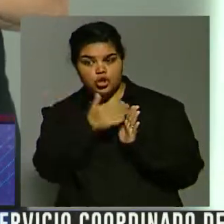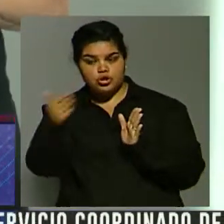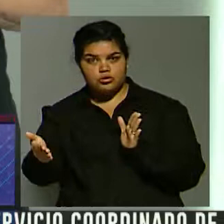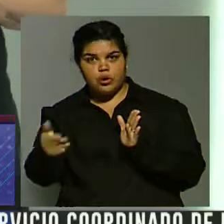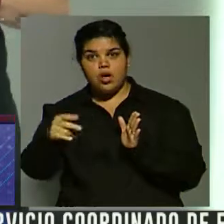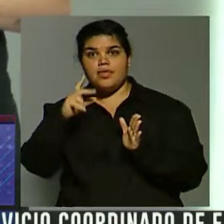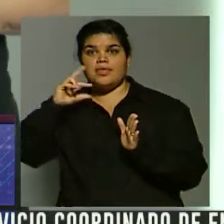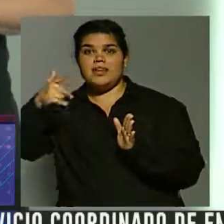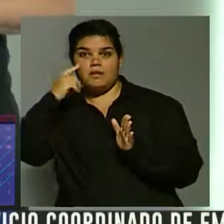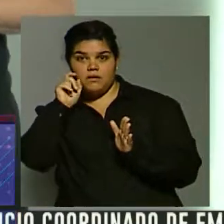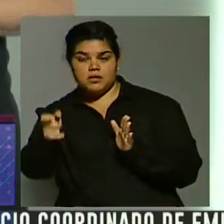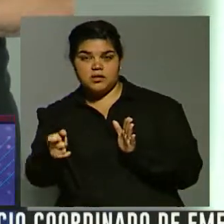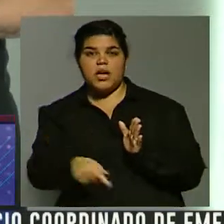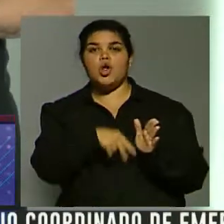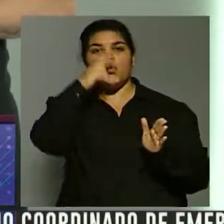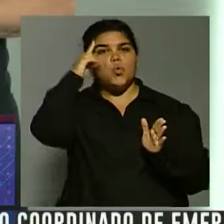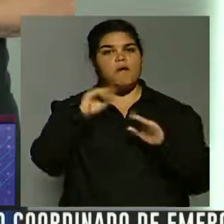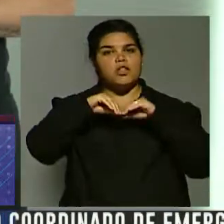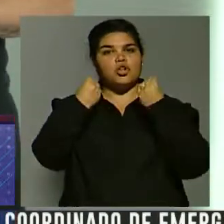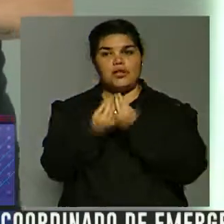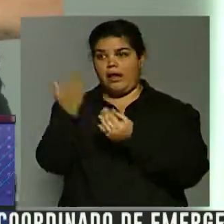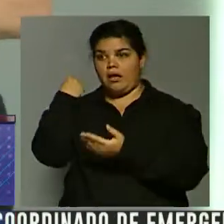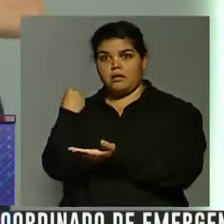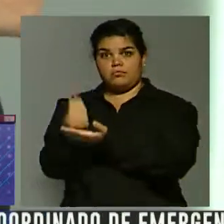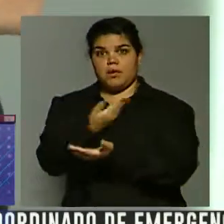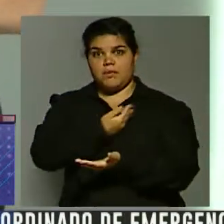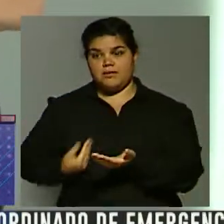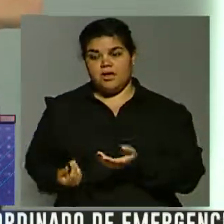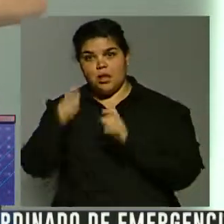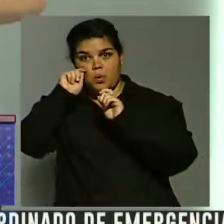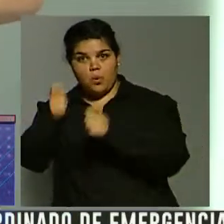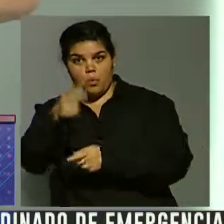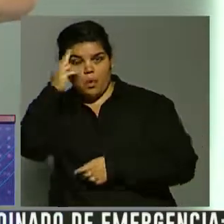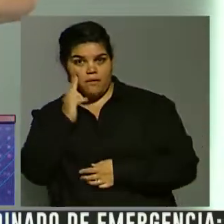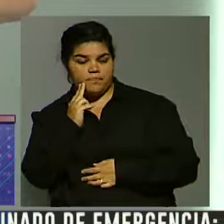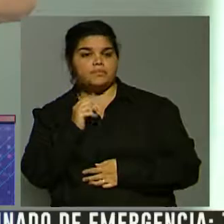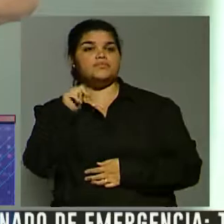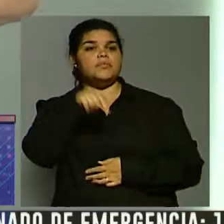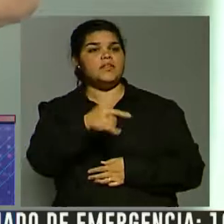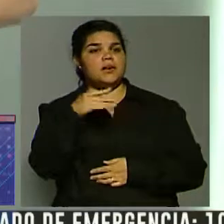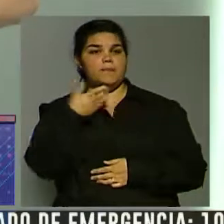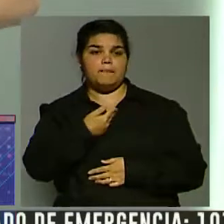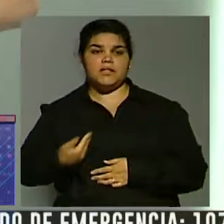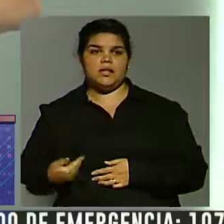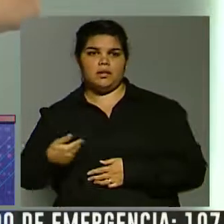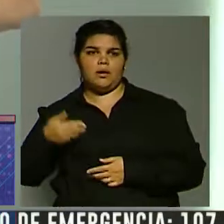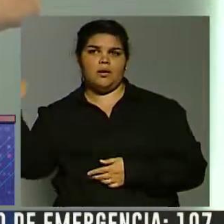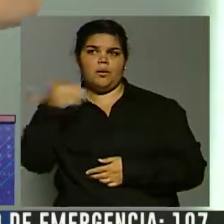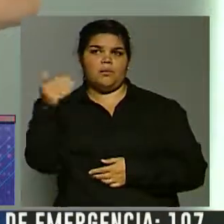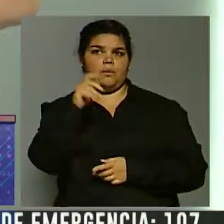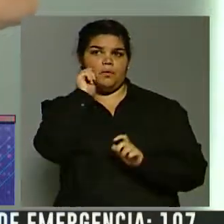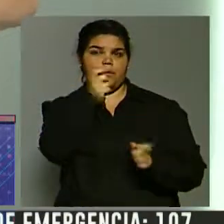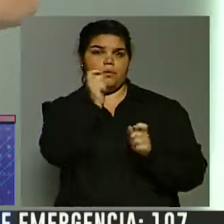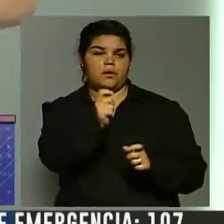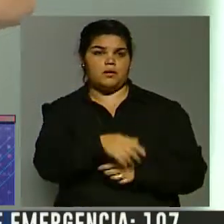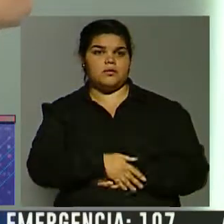que asumió su cargo de presidente de la Nación. Vos me lo decías fuera de aire, es el presidente que más ha venido a Mendoza en modo visita, 9 visitas, lo decías vos recién,